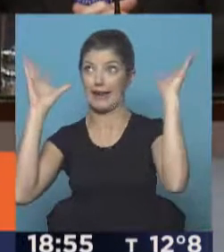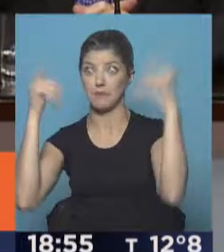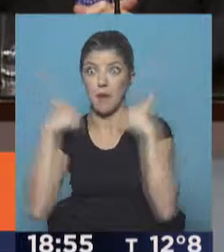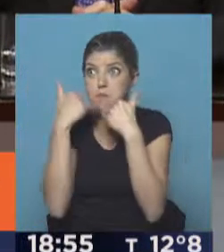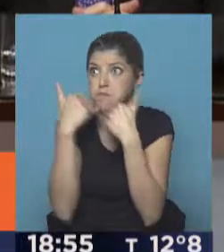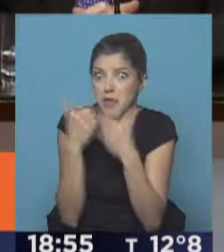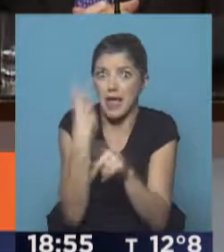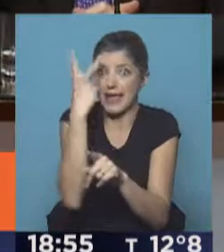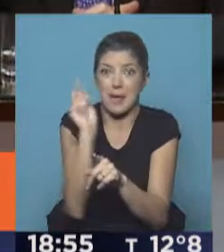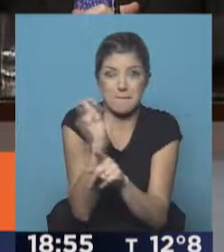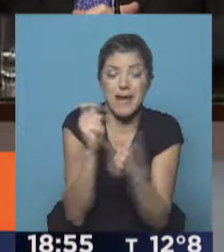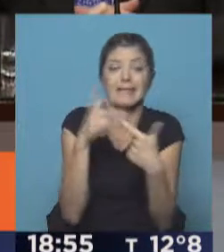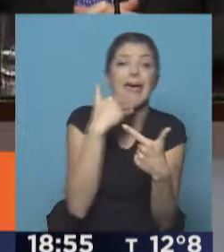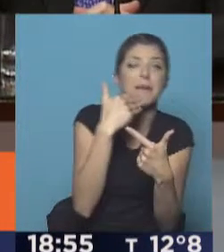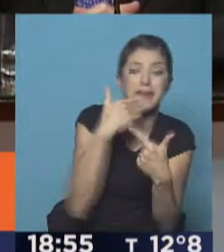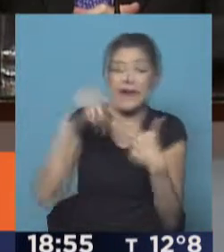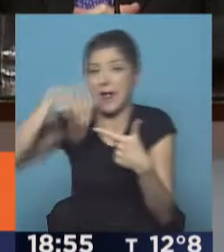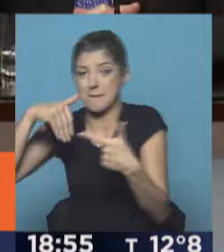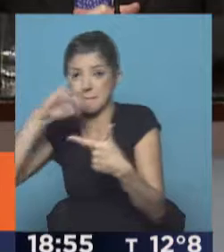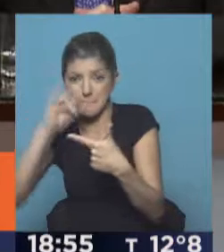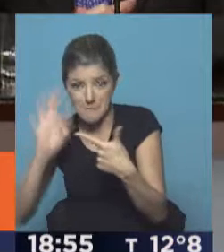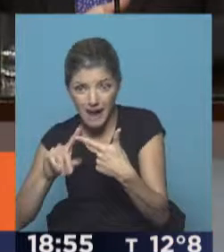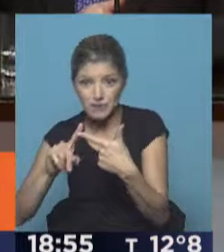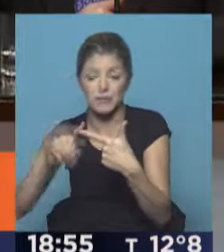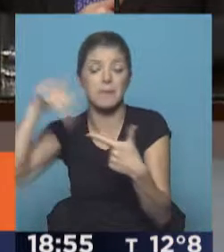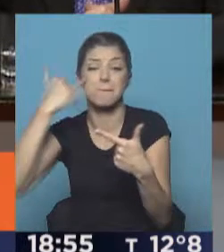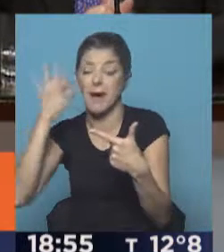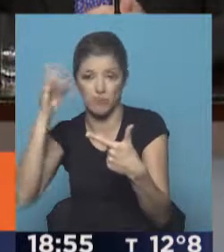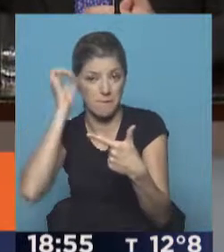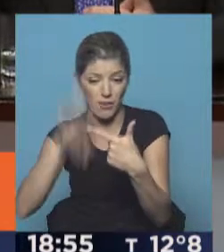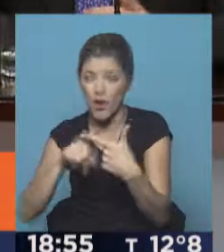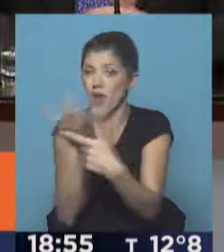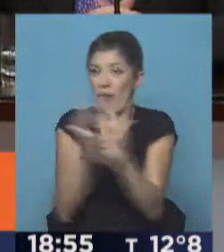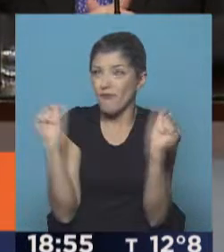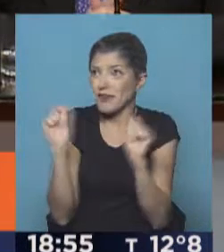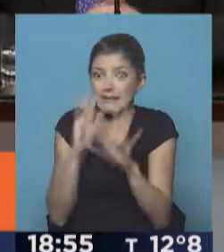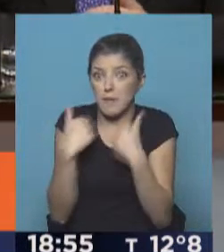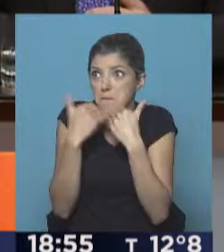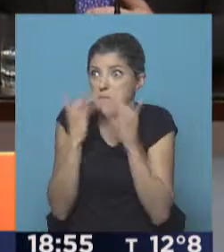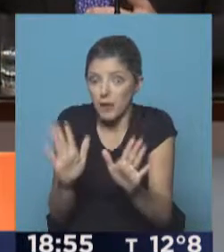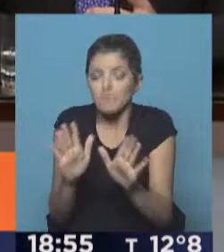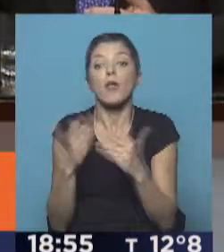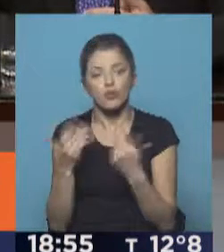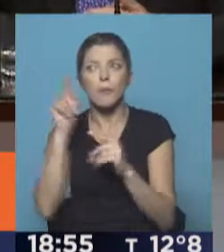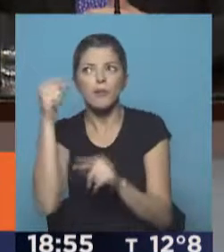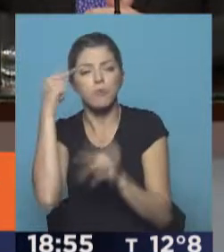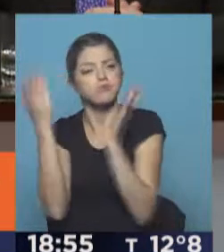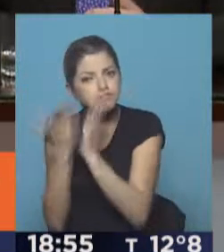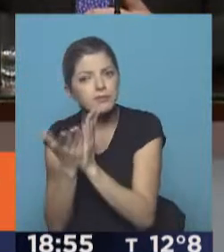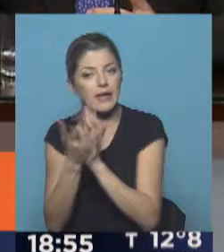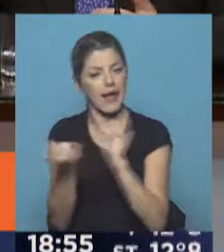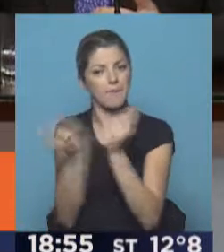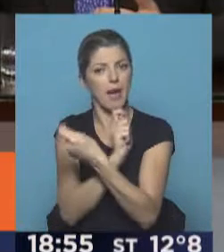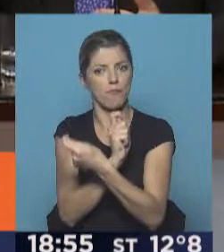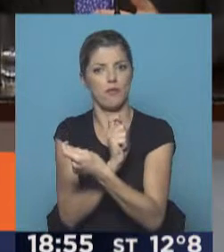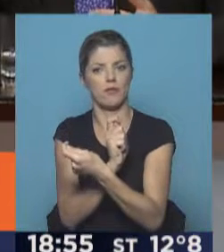2 meses como abril y mayo, y siempre de cara a ustedes, de cara a los argentinos, pudiendo plantear